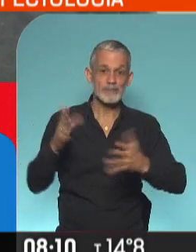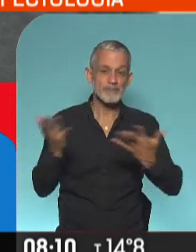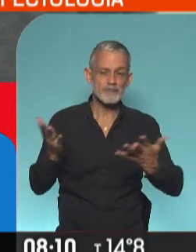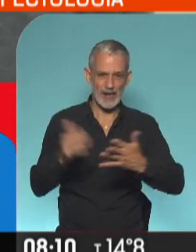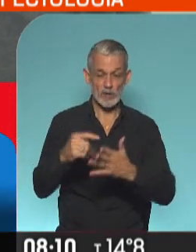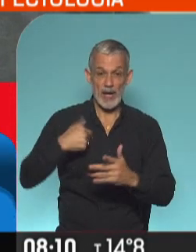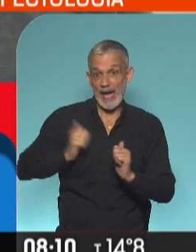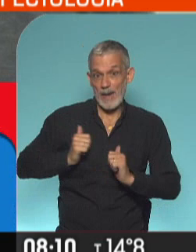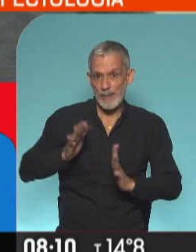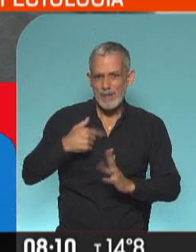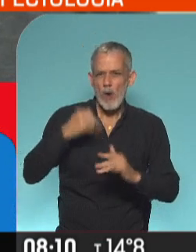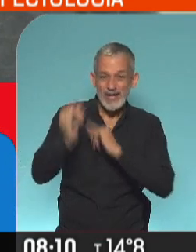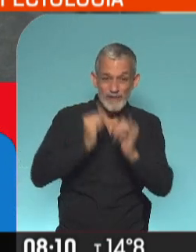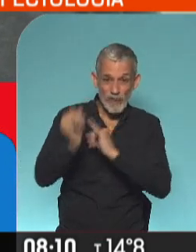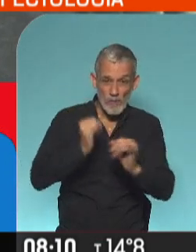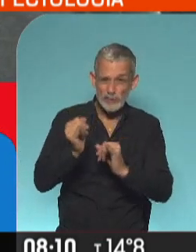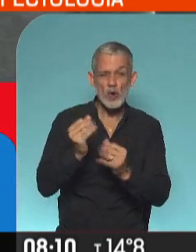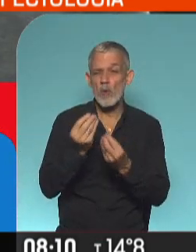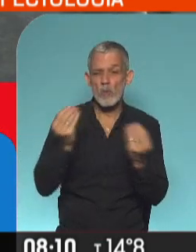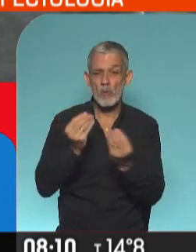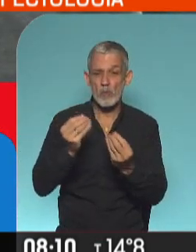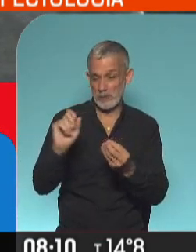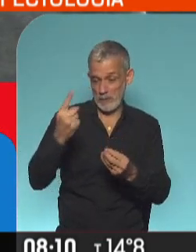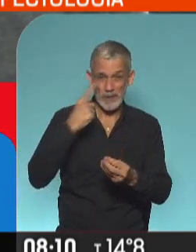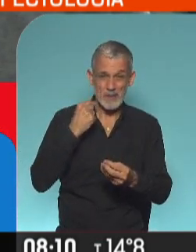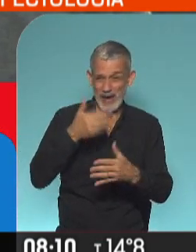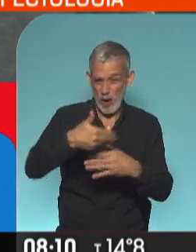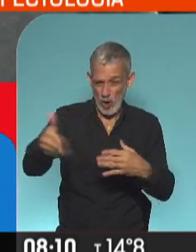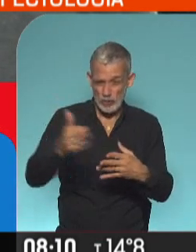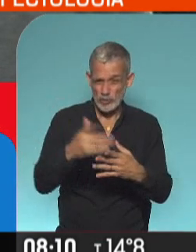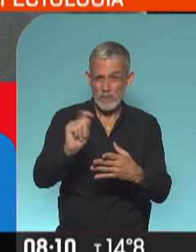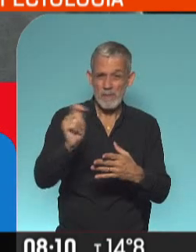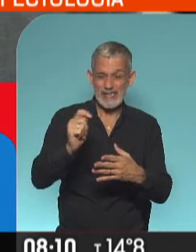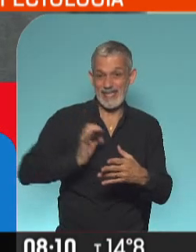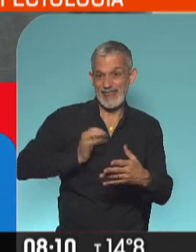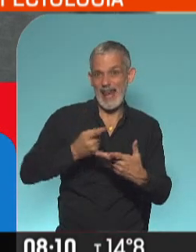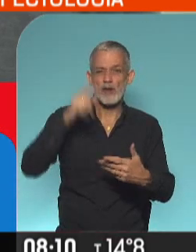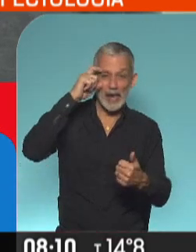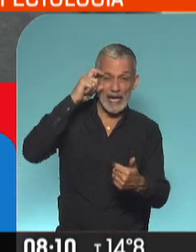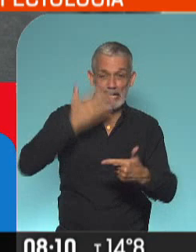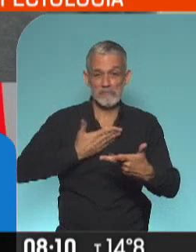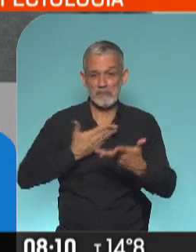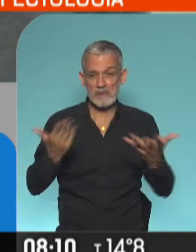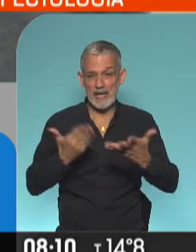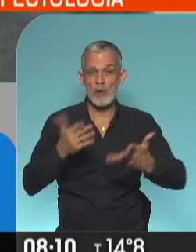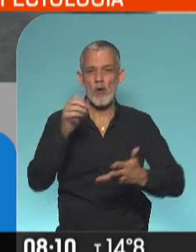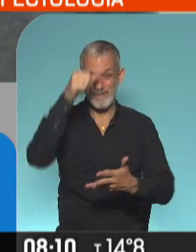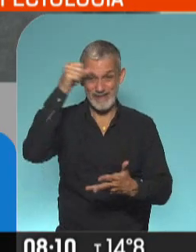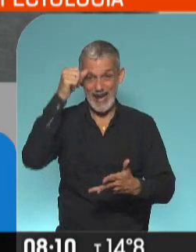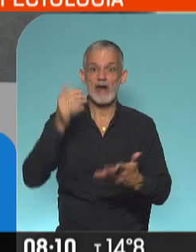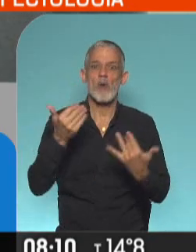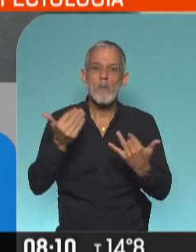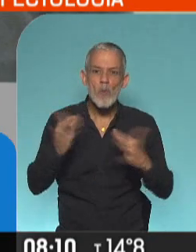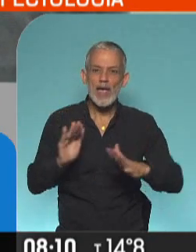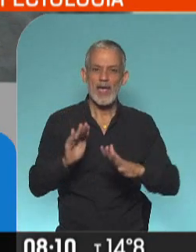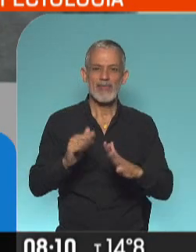que esperemos tener alguna información en los primeros meses del año. Ojalá que podamos tenerla todavía para el verano, y